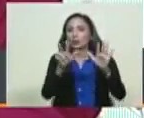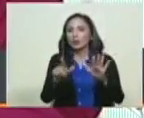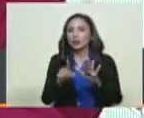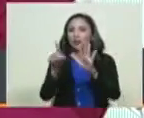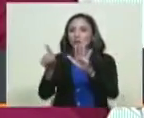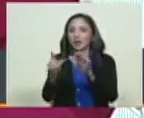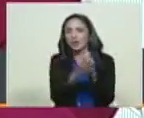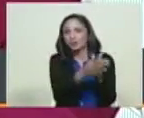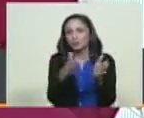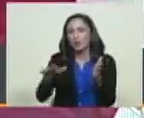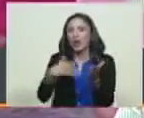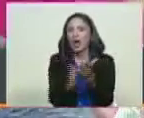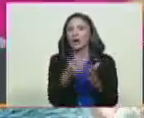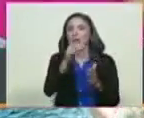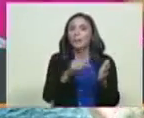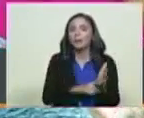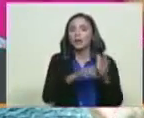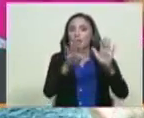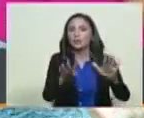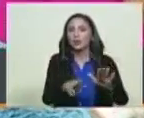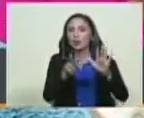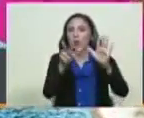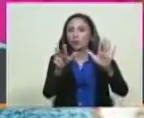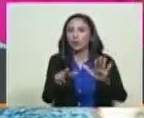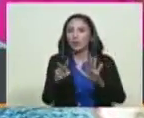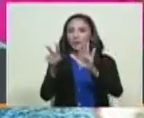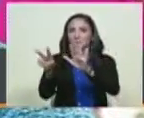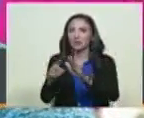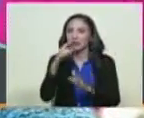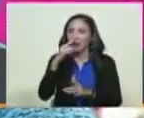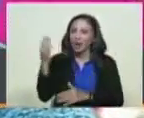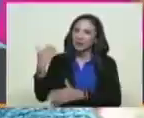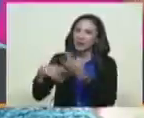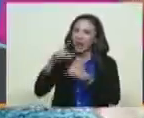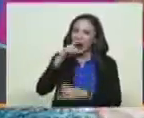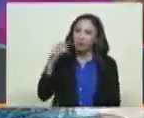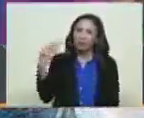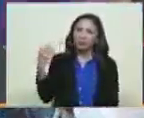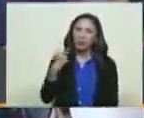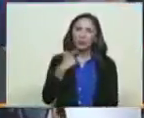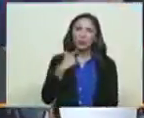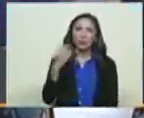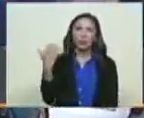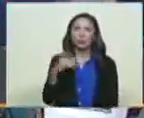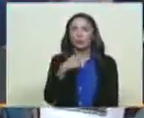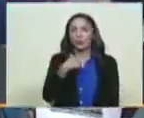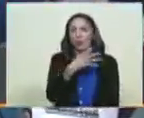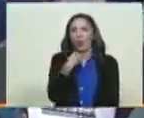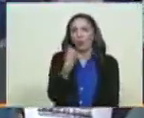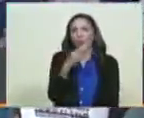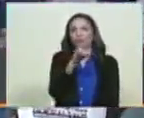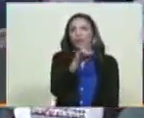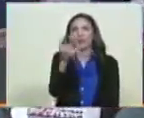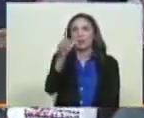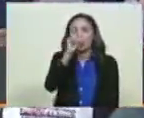87 inolvidable el siglo pasado para jovencito